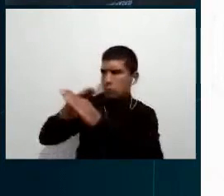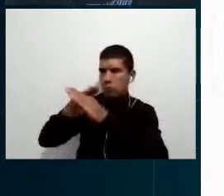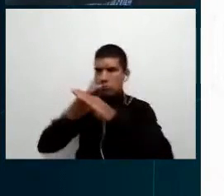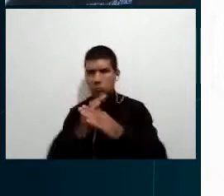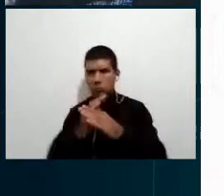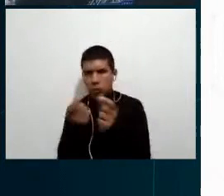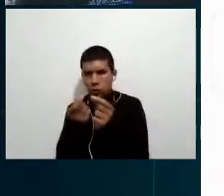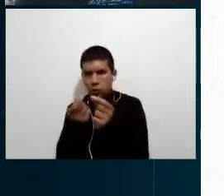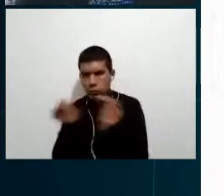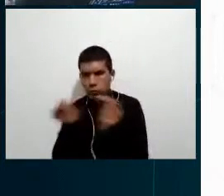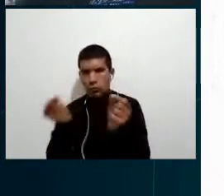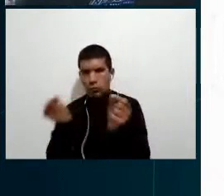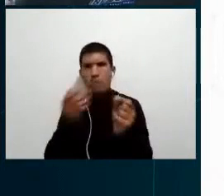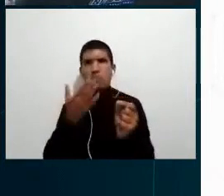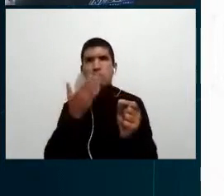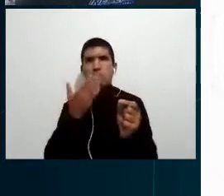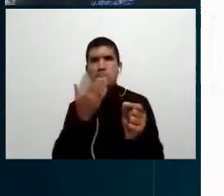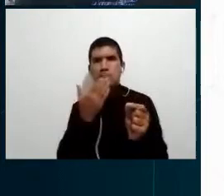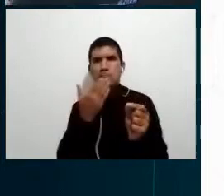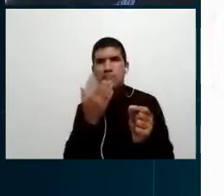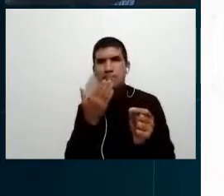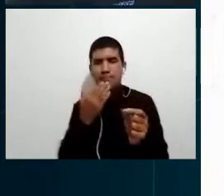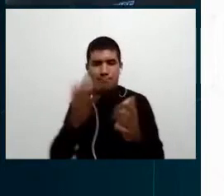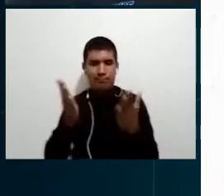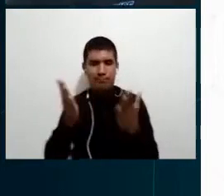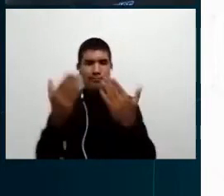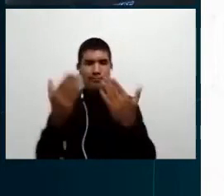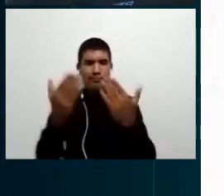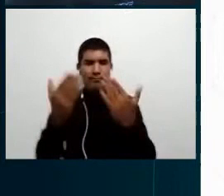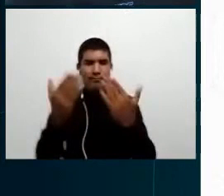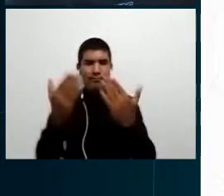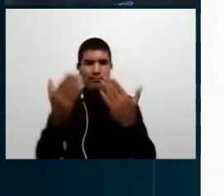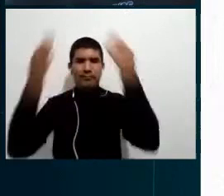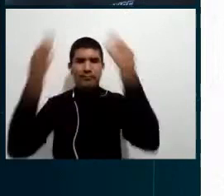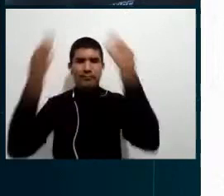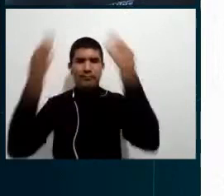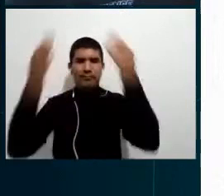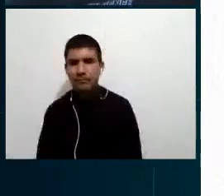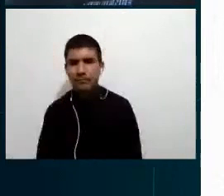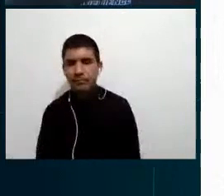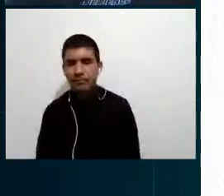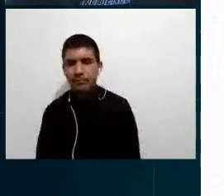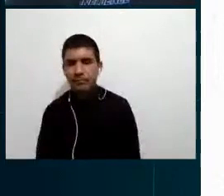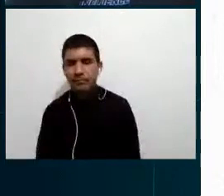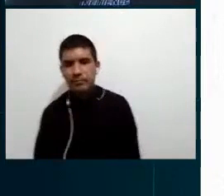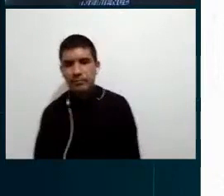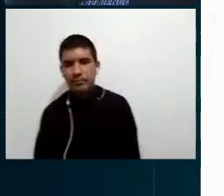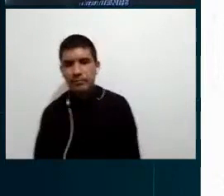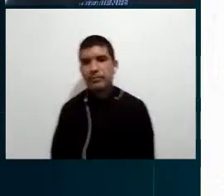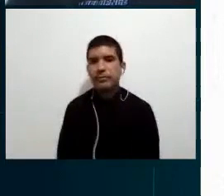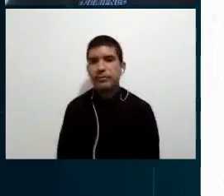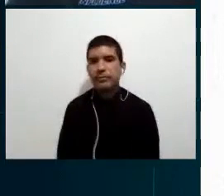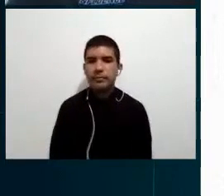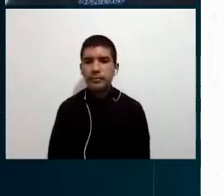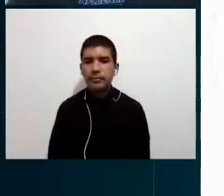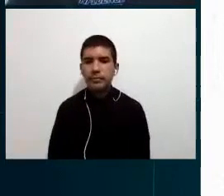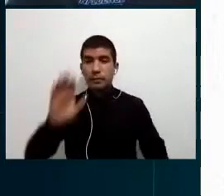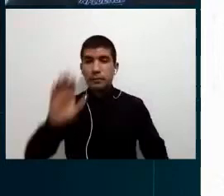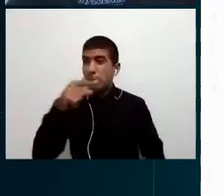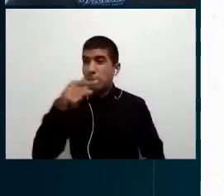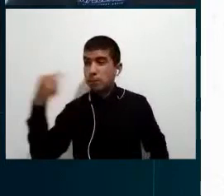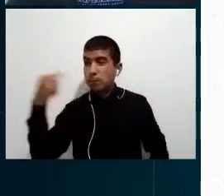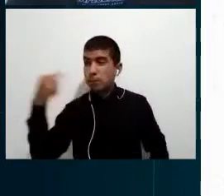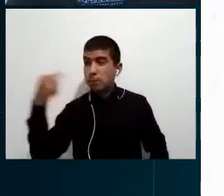anteriormente, vienen incursionando en soluciones o visiones a largo plazo para